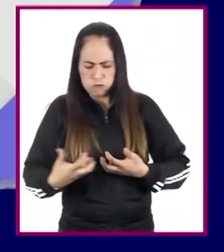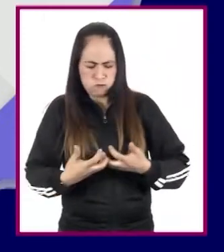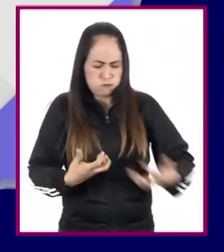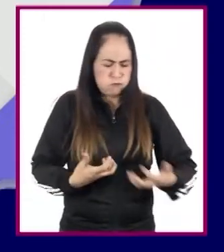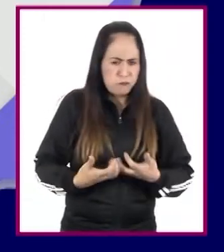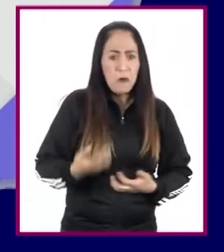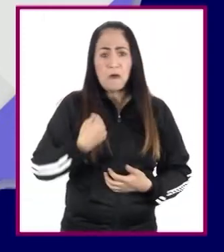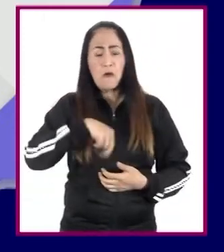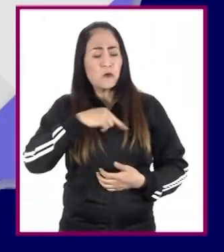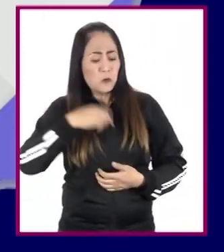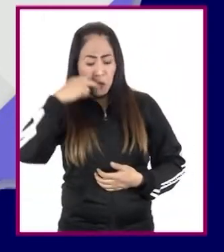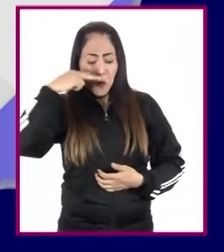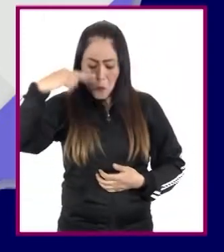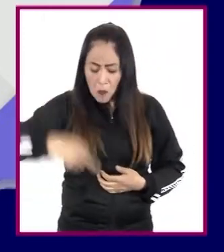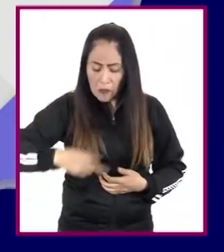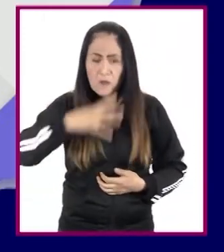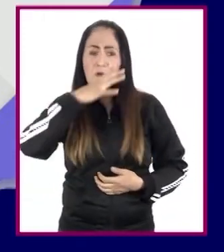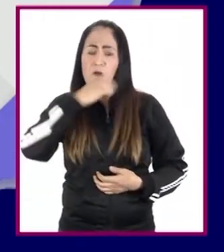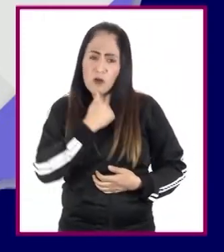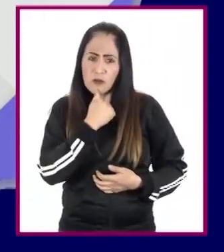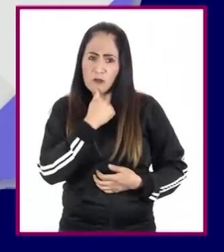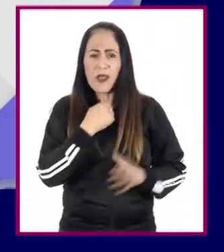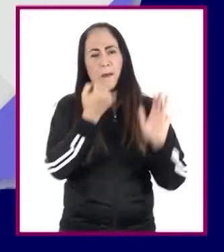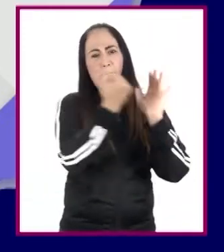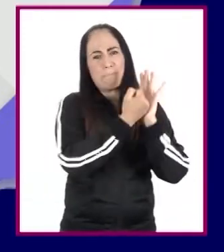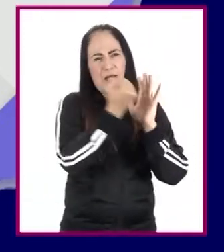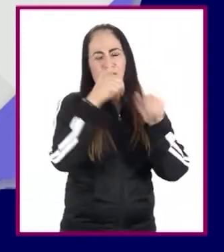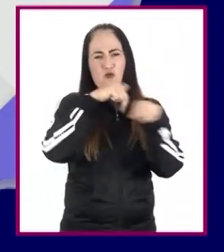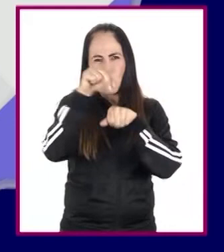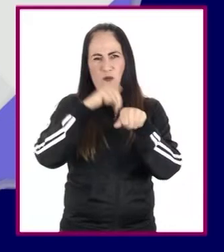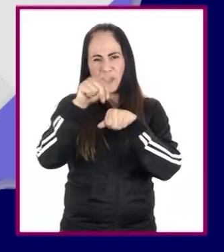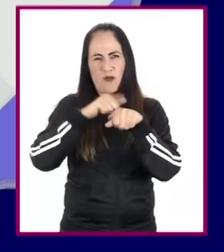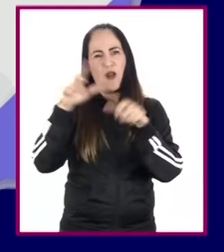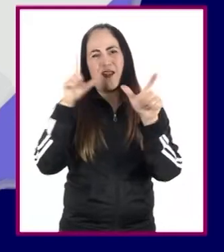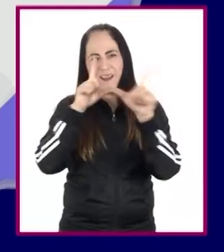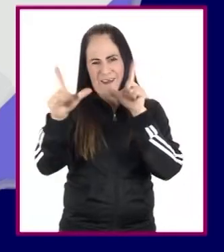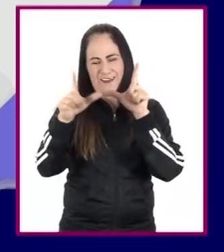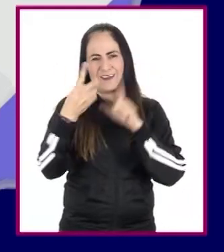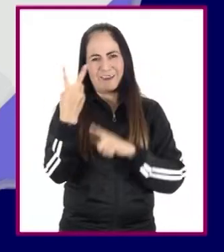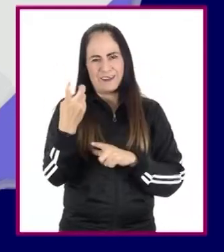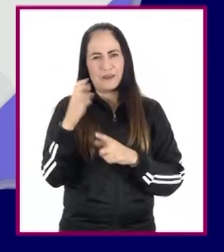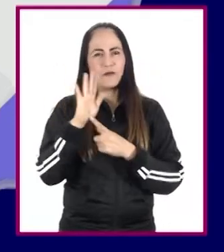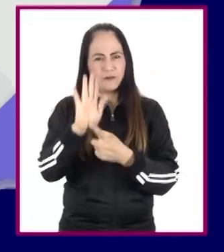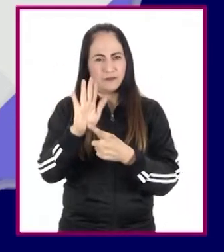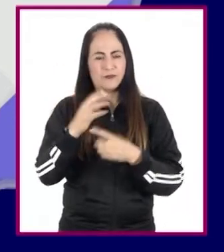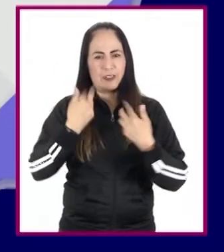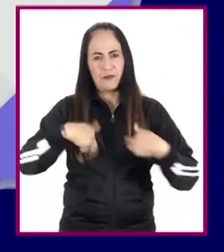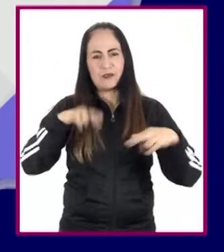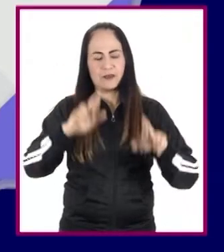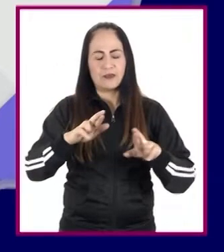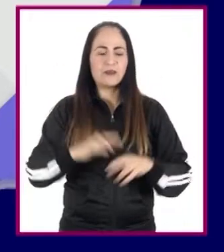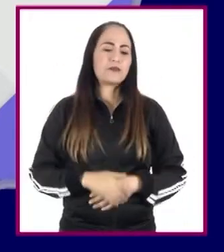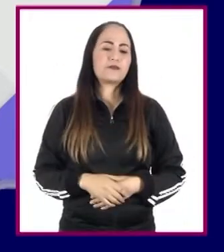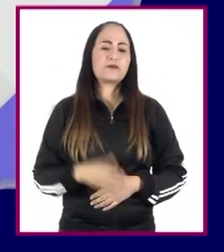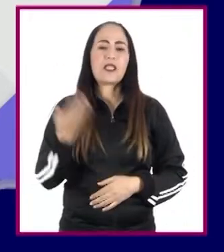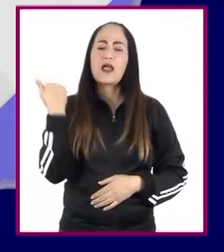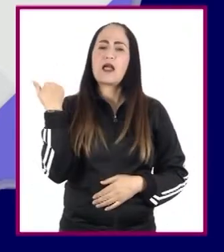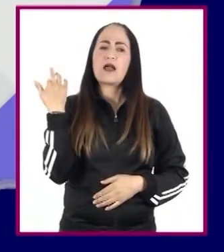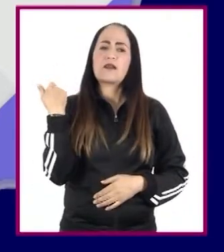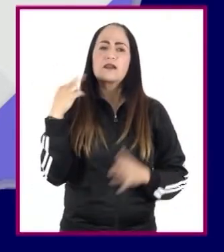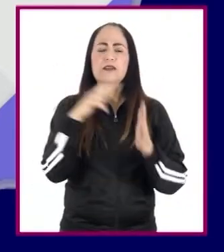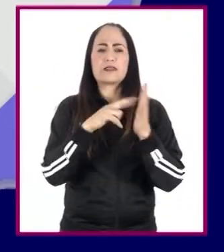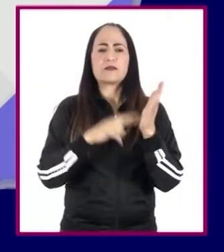observar es representado mediante símbolos, los símbolos químicos. De acuerdo con una investigación publicada en el